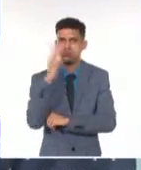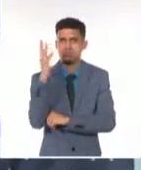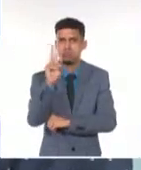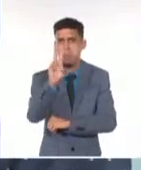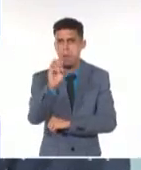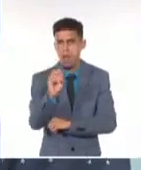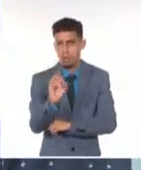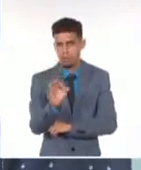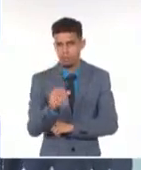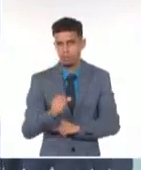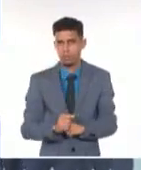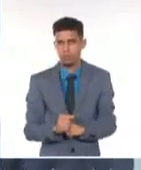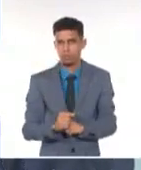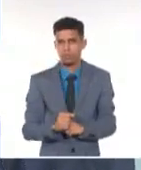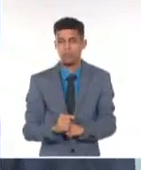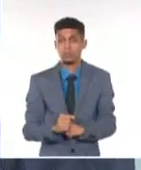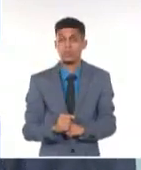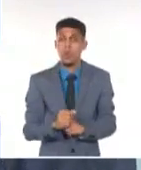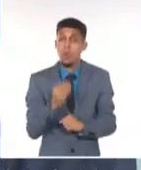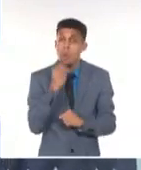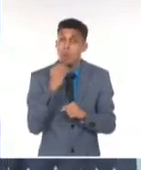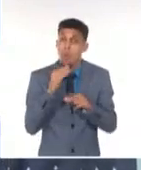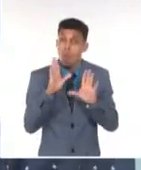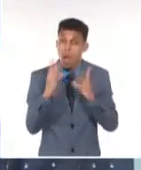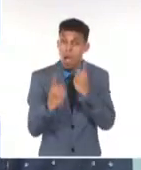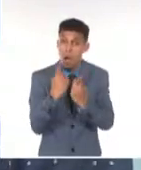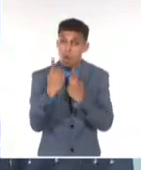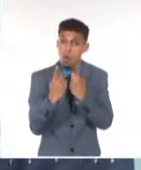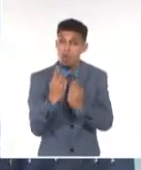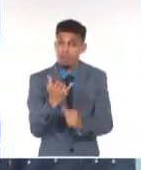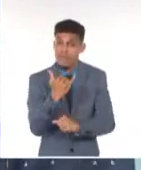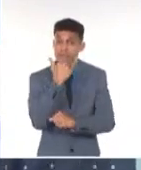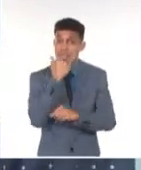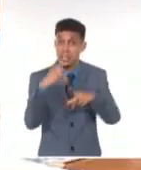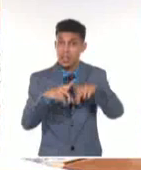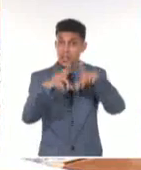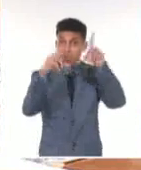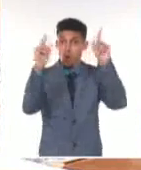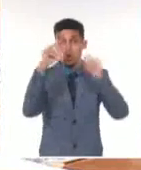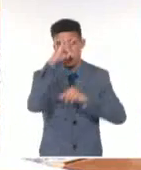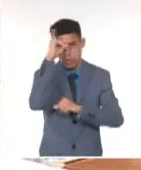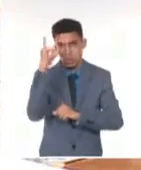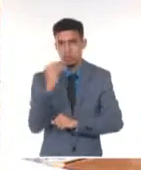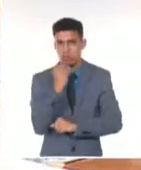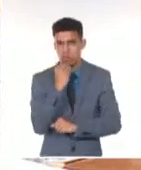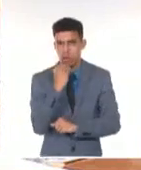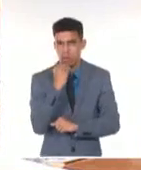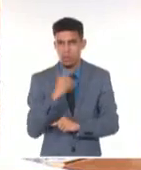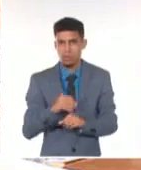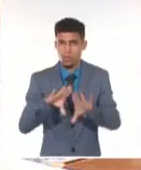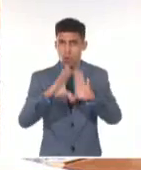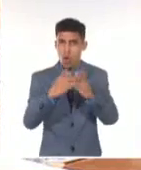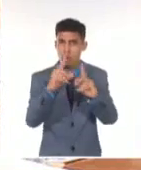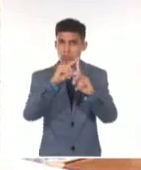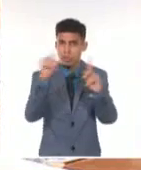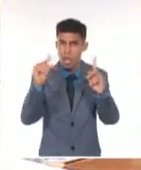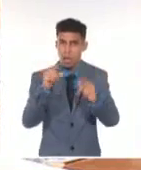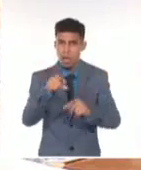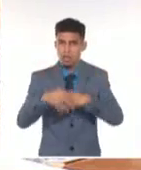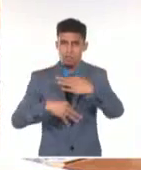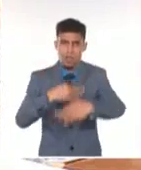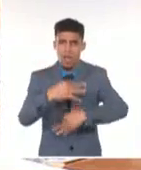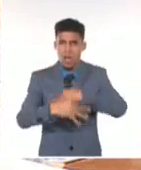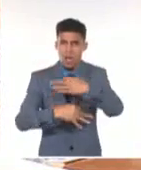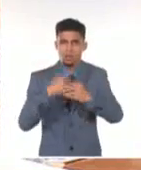La probabilidad de que uno de estos organismos afecte Cuba es alta. Estos asuntos generaron la reflexión y